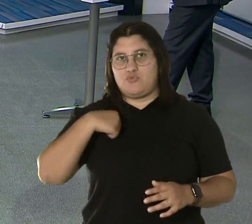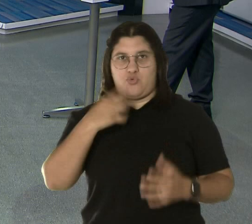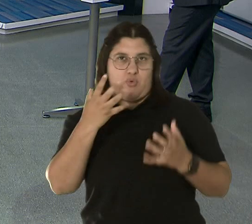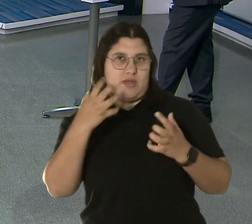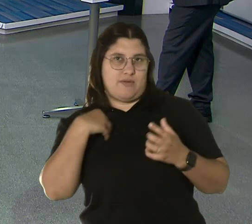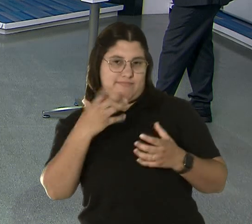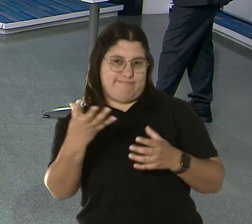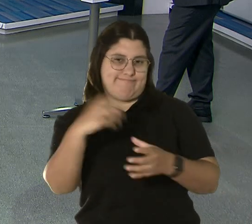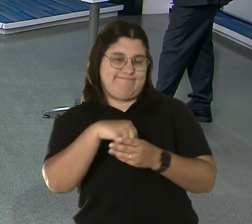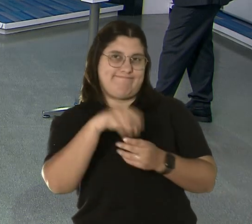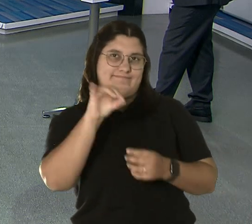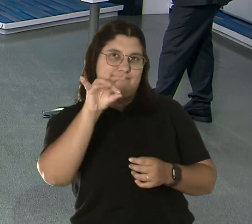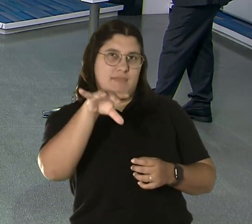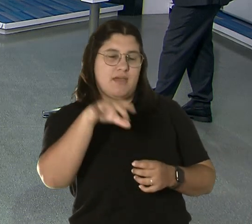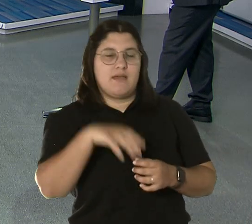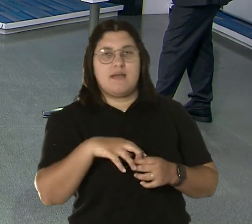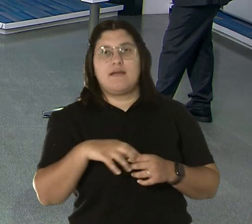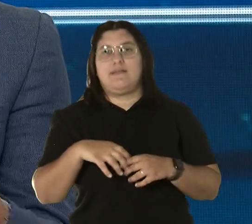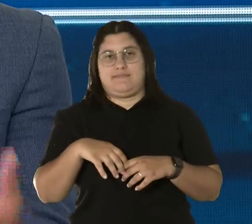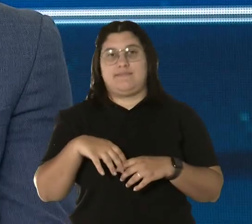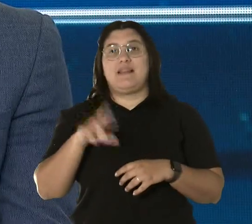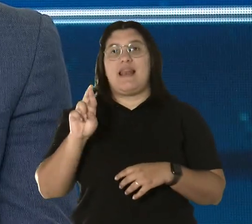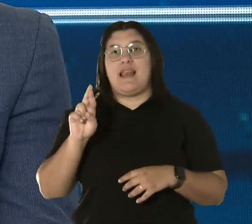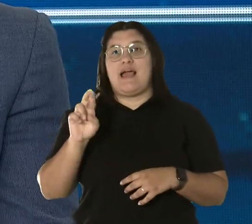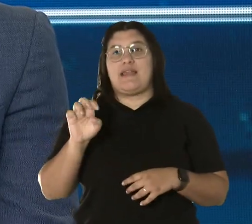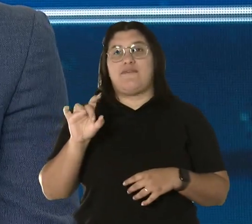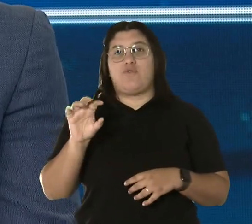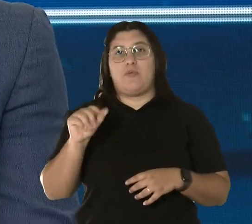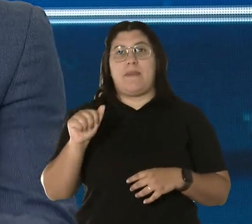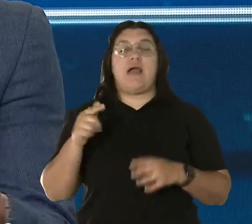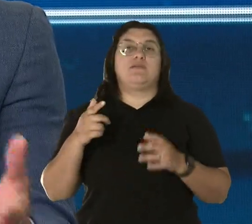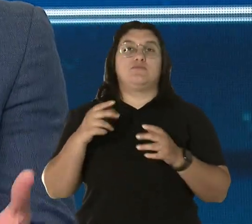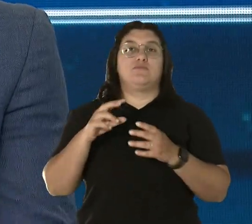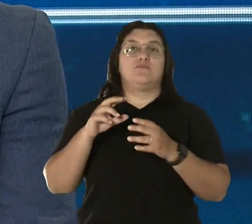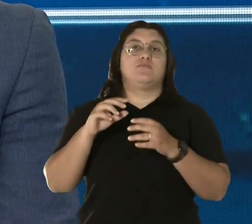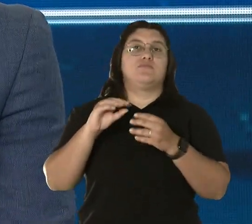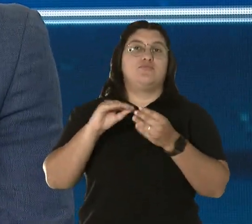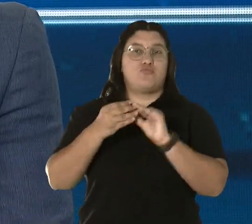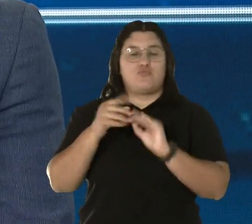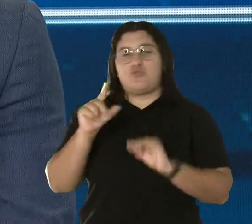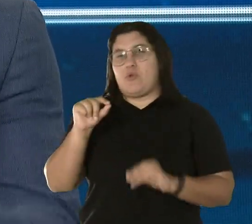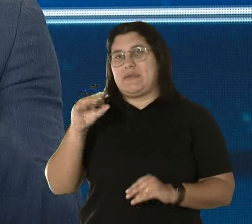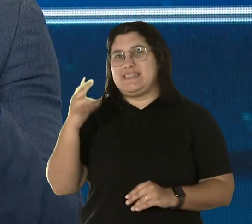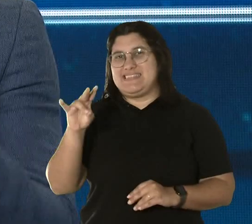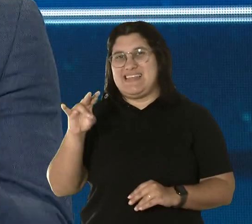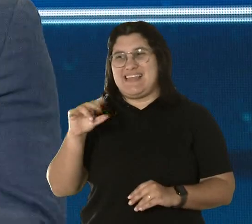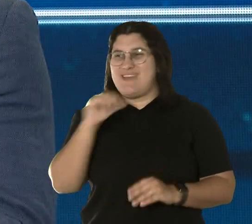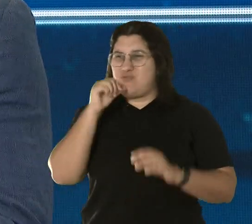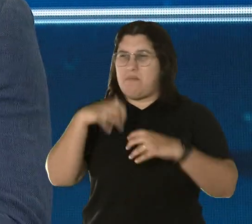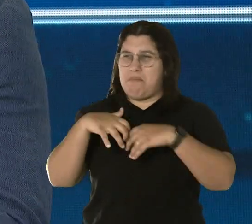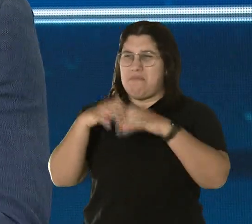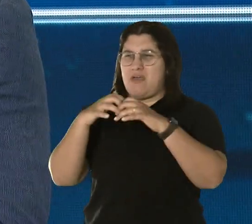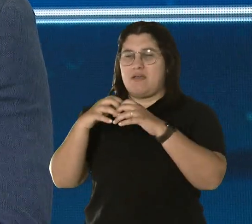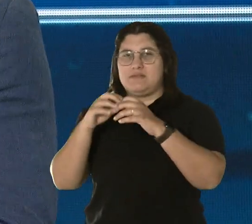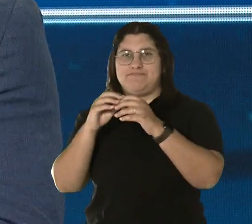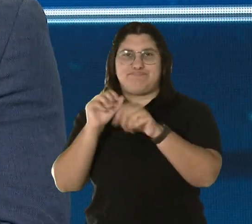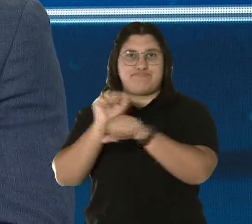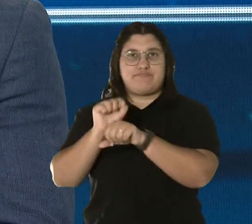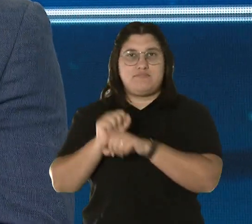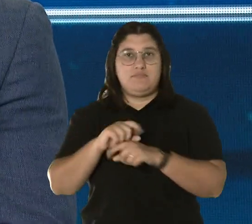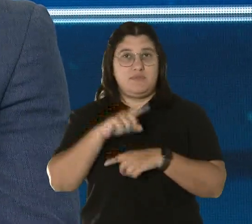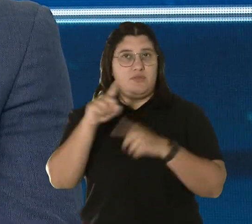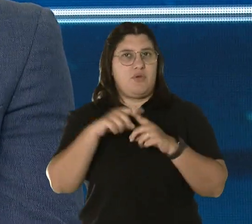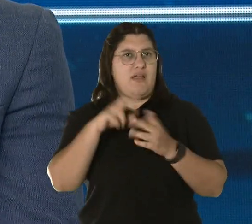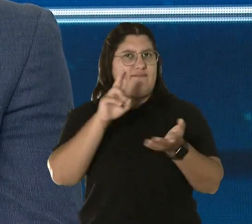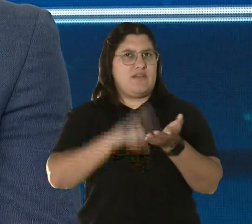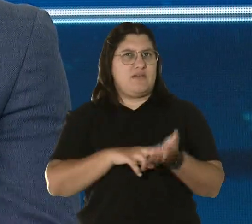la reforma laboral del 2017, a la cual dicen que no creó empleos y que pues, por eso la están cambiando. Cuando que la firma,